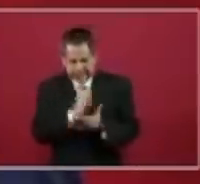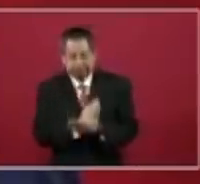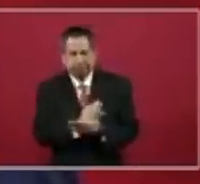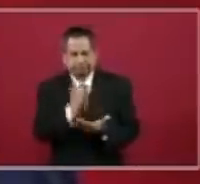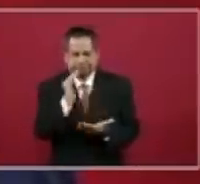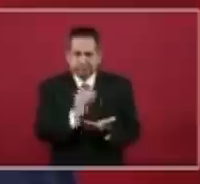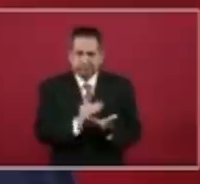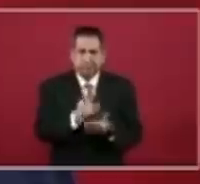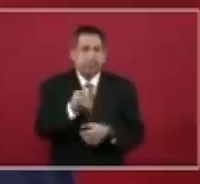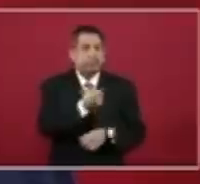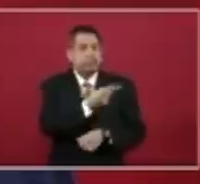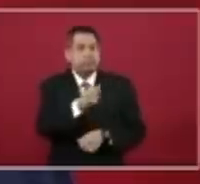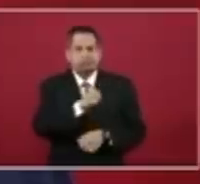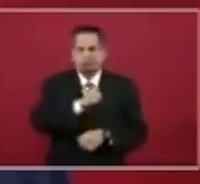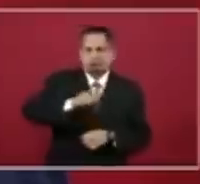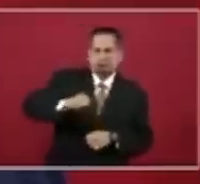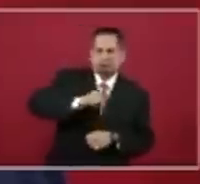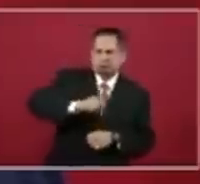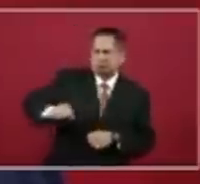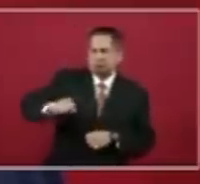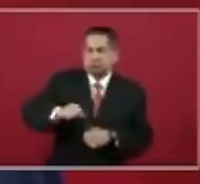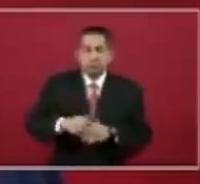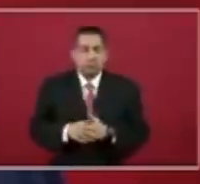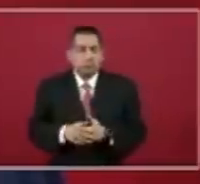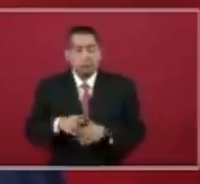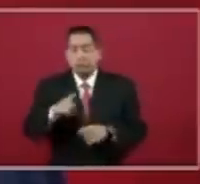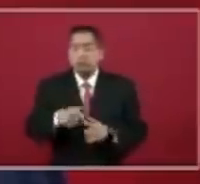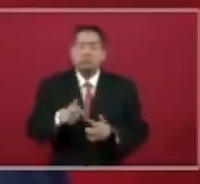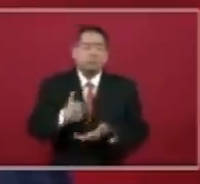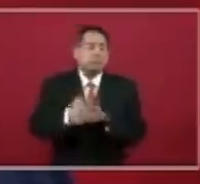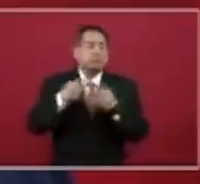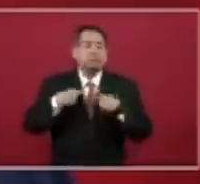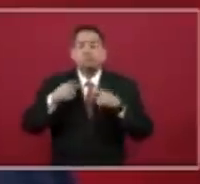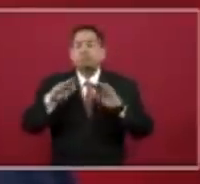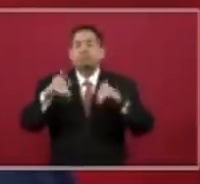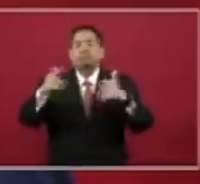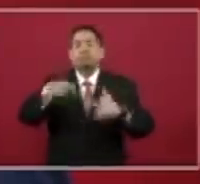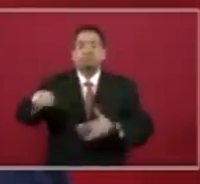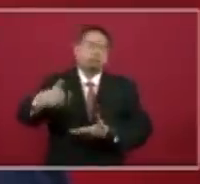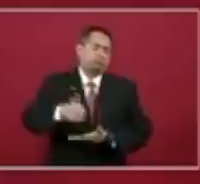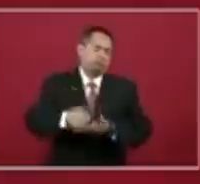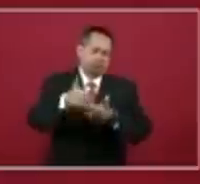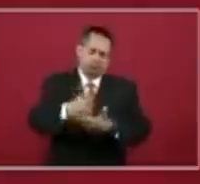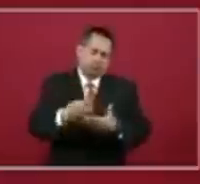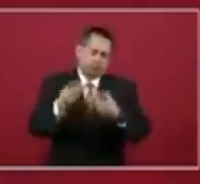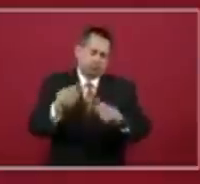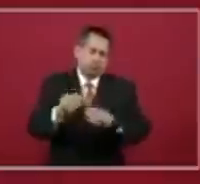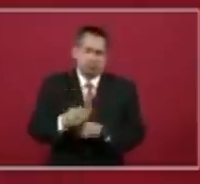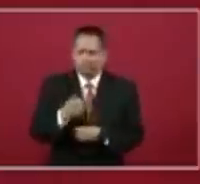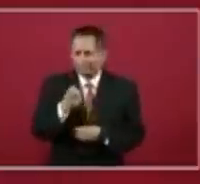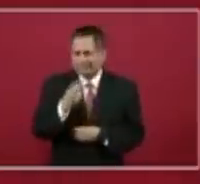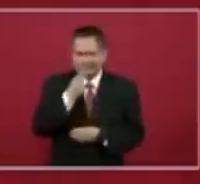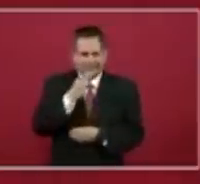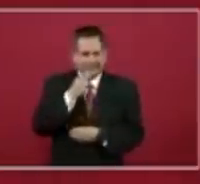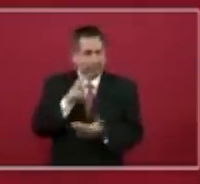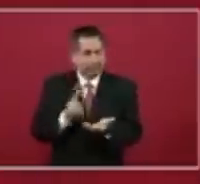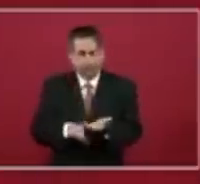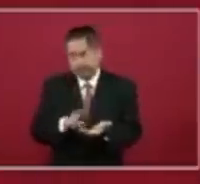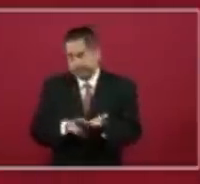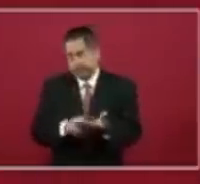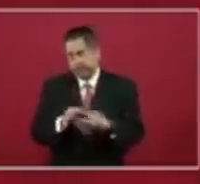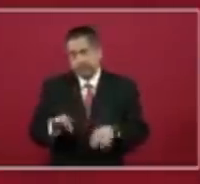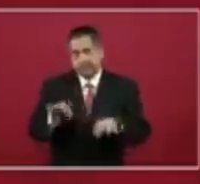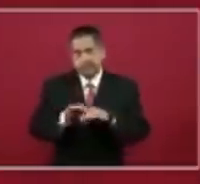hubo resistencias. Repito, nos ayudó mucho la gente, eso fue fundamental